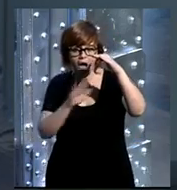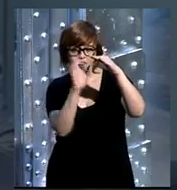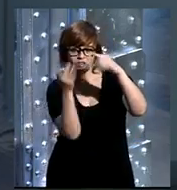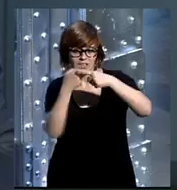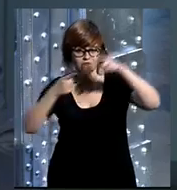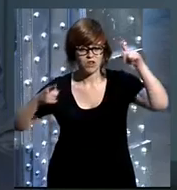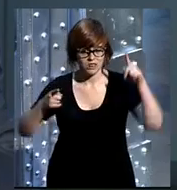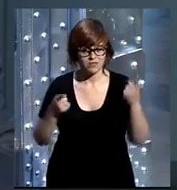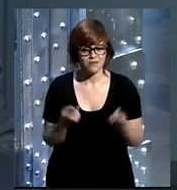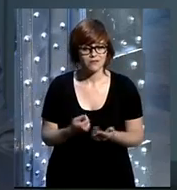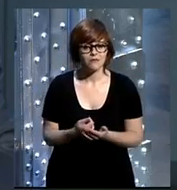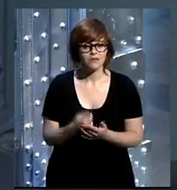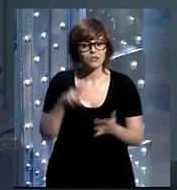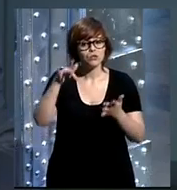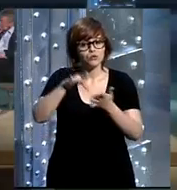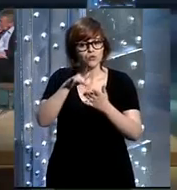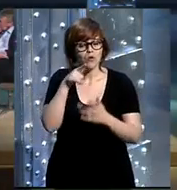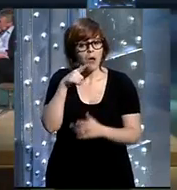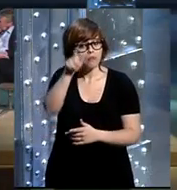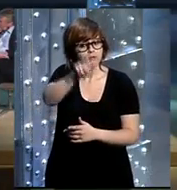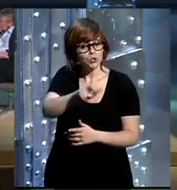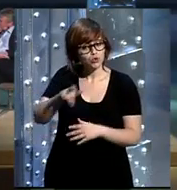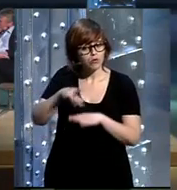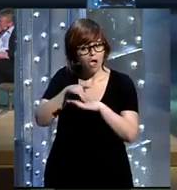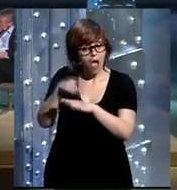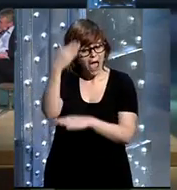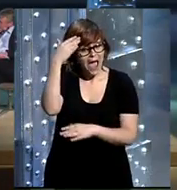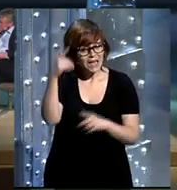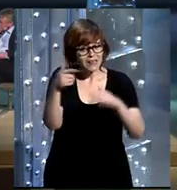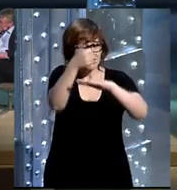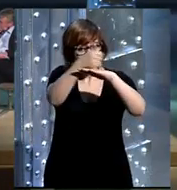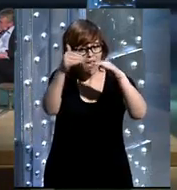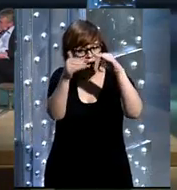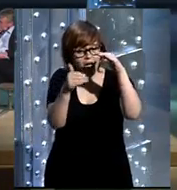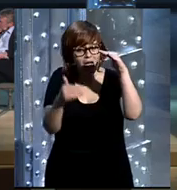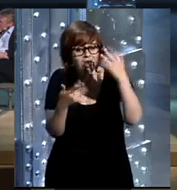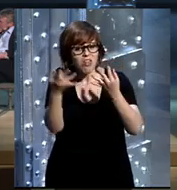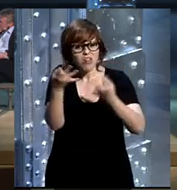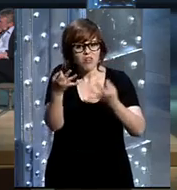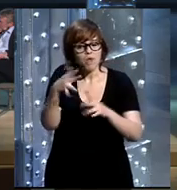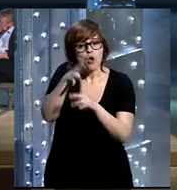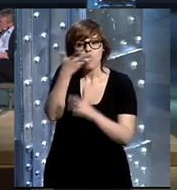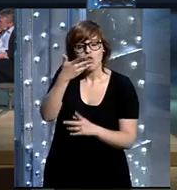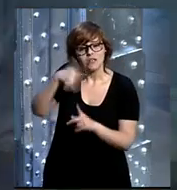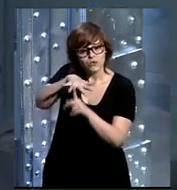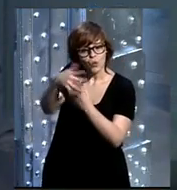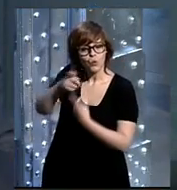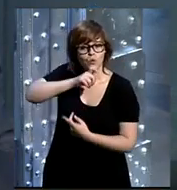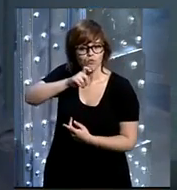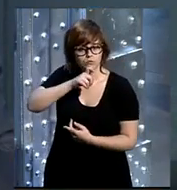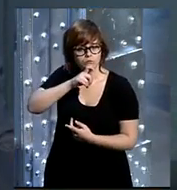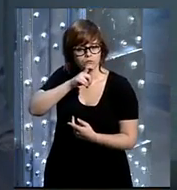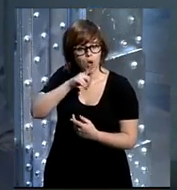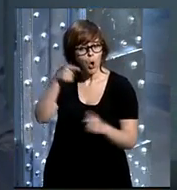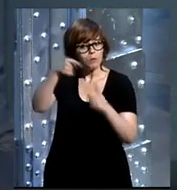fundamental, y es que los agentes sepan lo que pasa, tengan seguridad jurídica en sus actuaciones, lo cual es